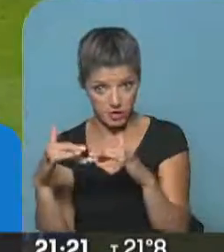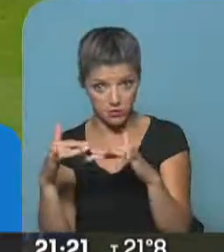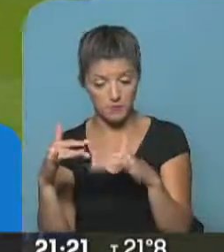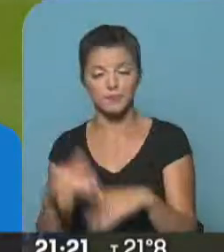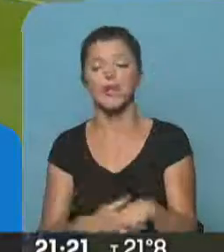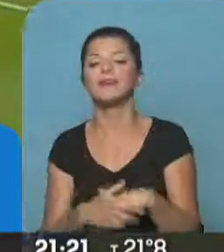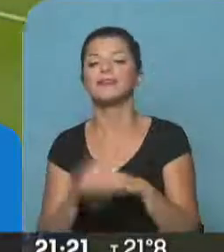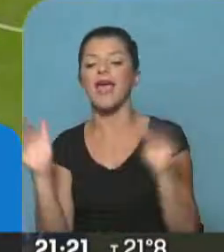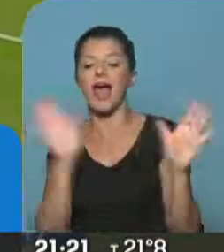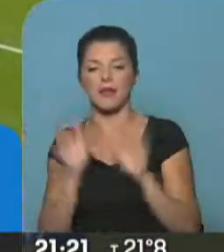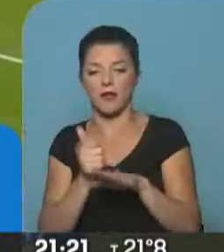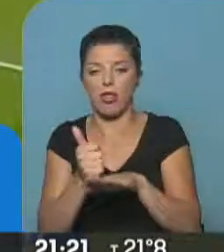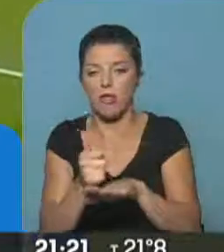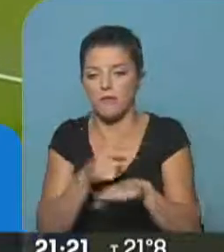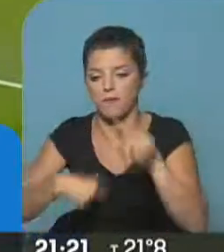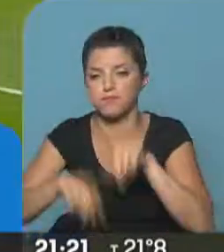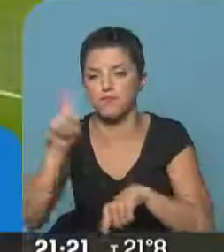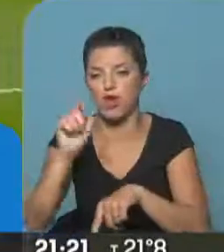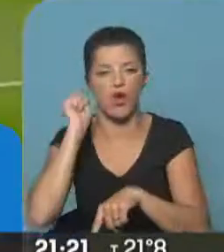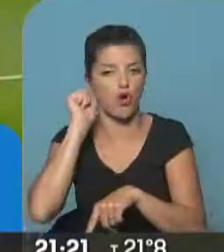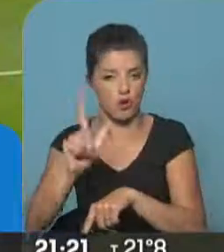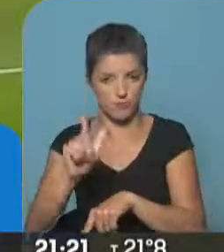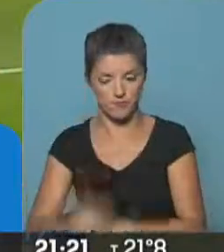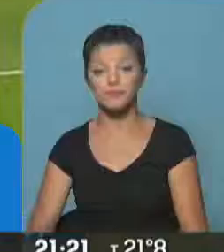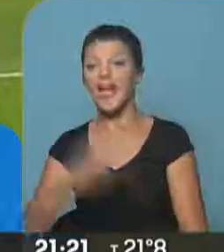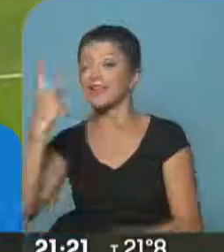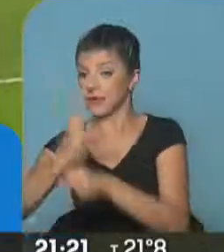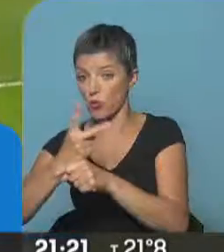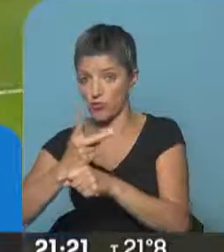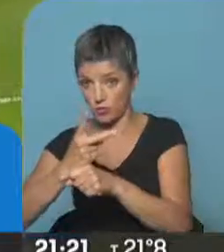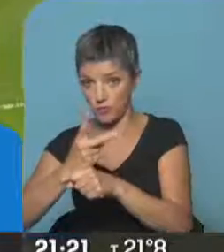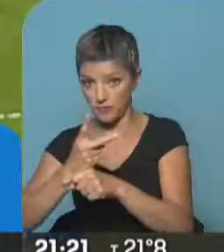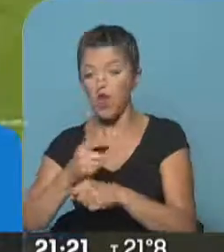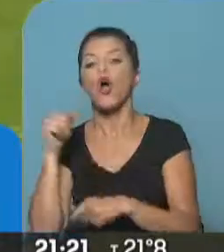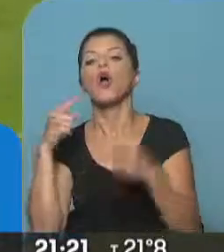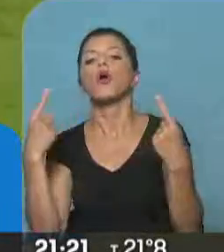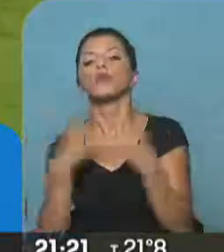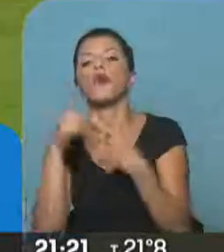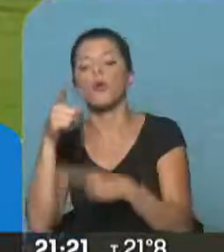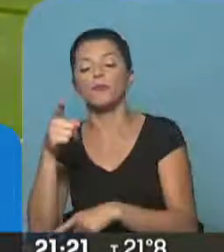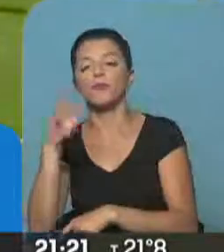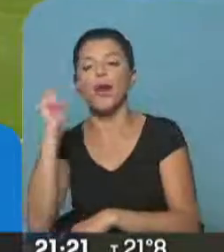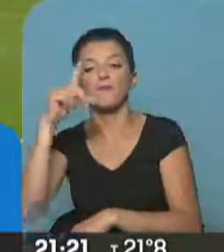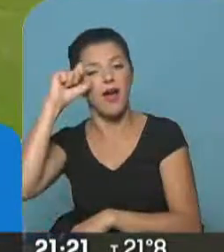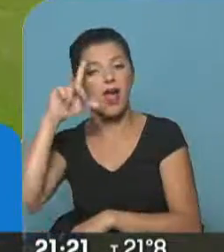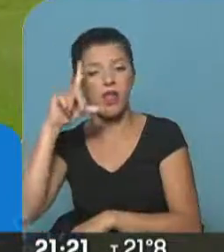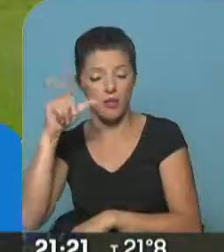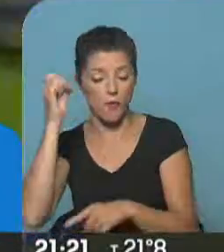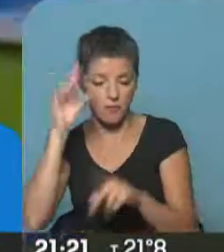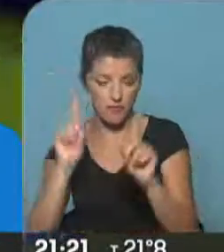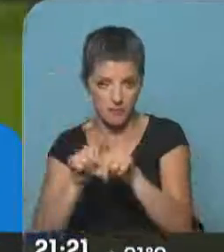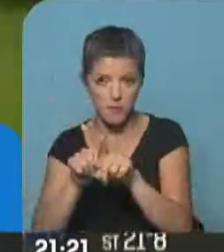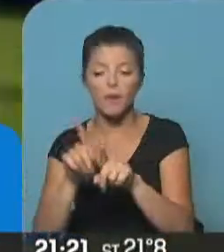salida del arquero. El segundo en la misma victoria frente al Halcón de Varela. Quedaba el de ayer de zurda contra